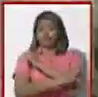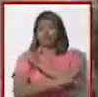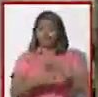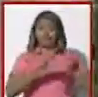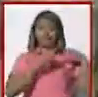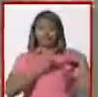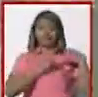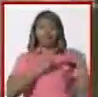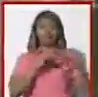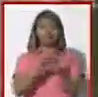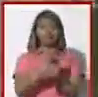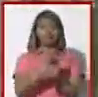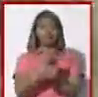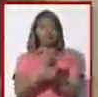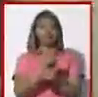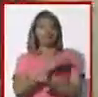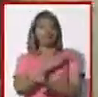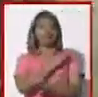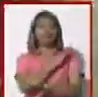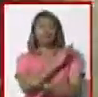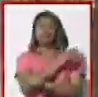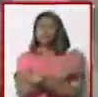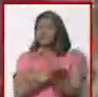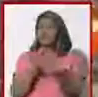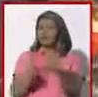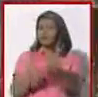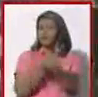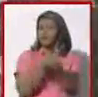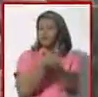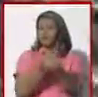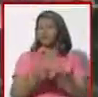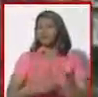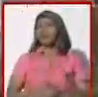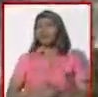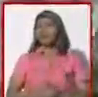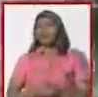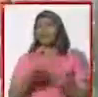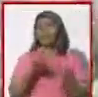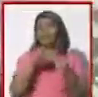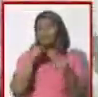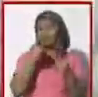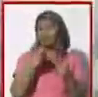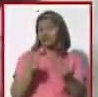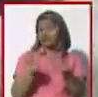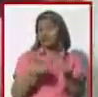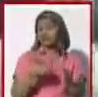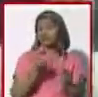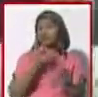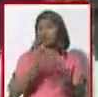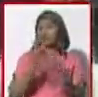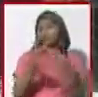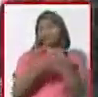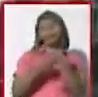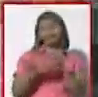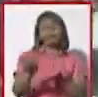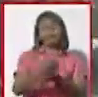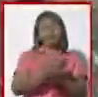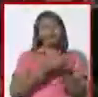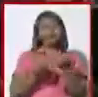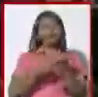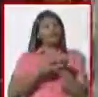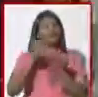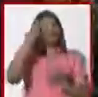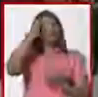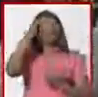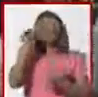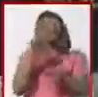fue trasladado fuertemente escoltado hasta la Fuerza Especial de Lucha contra el Crimen. Él asegura que las armas eran de su colección. ¿Por